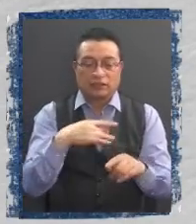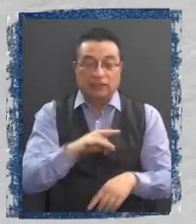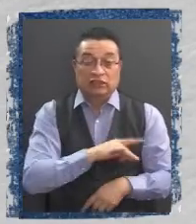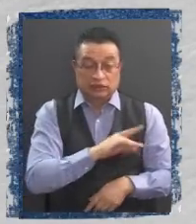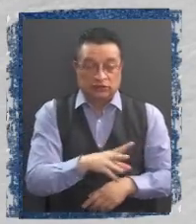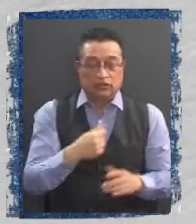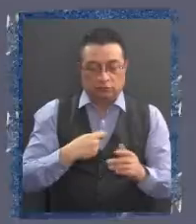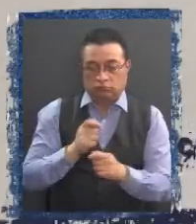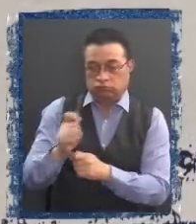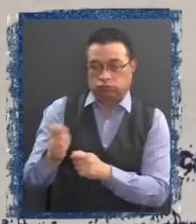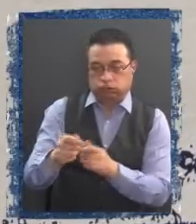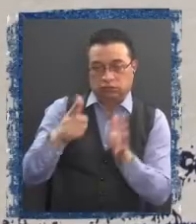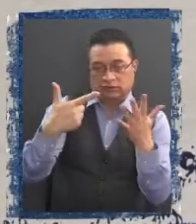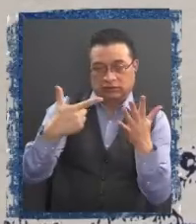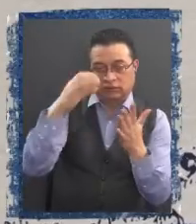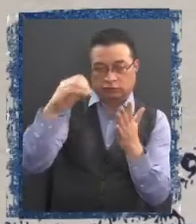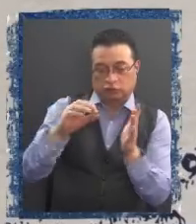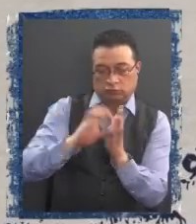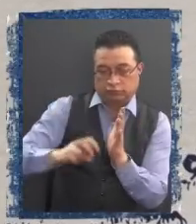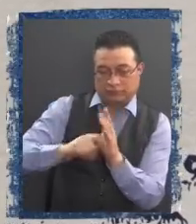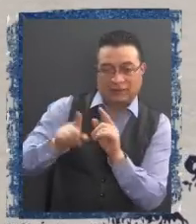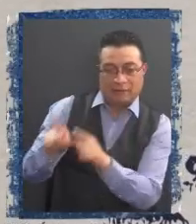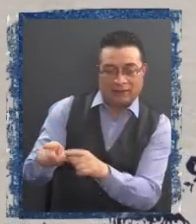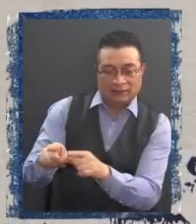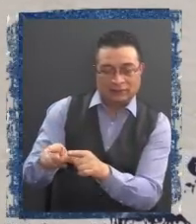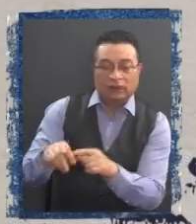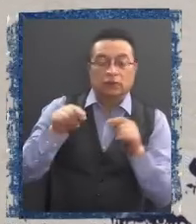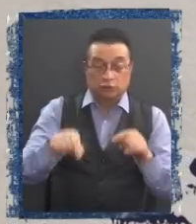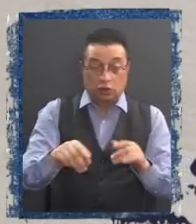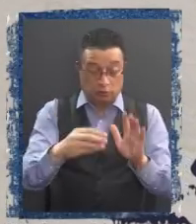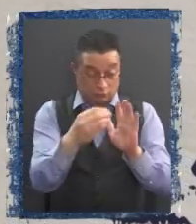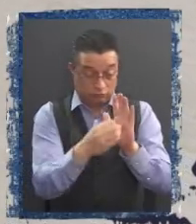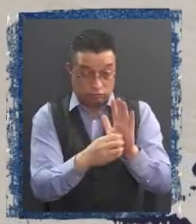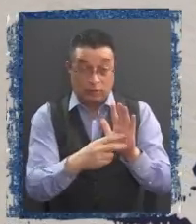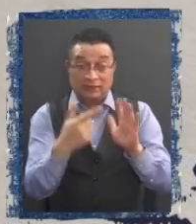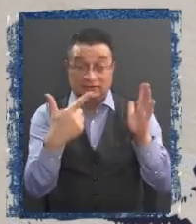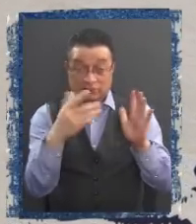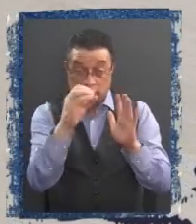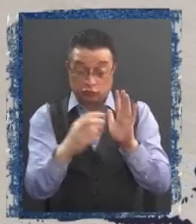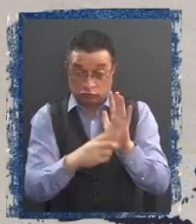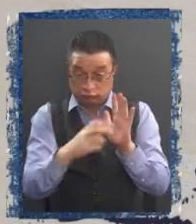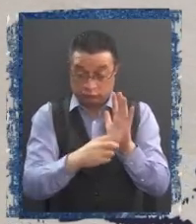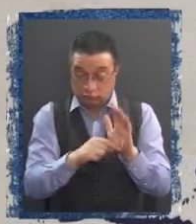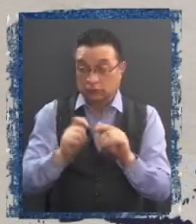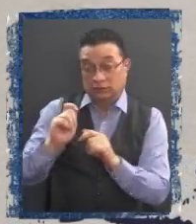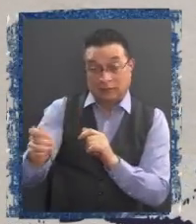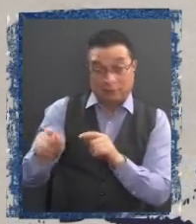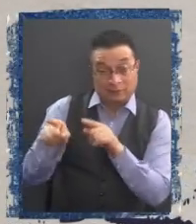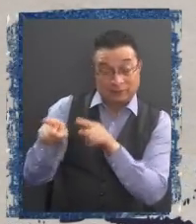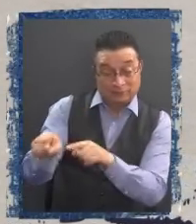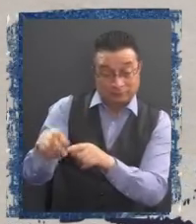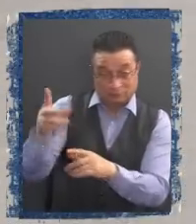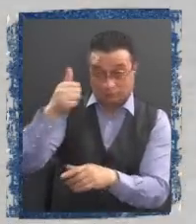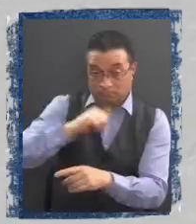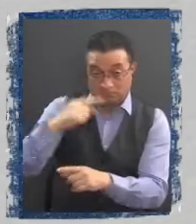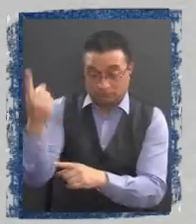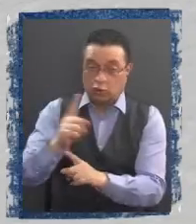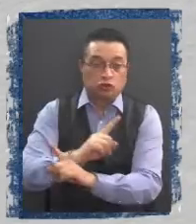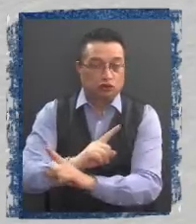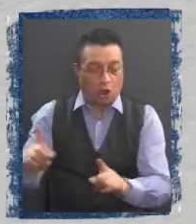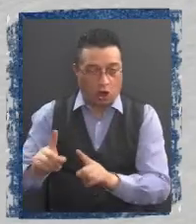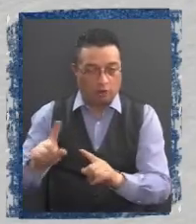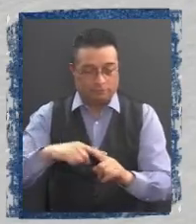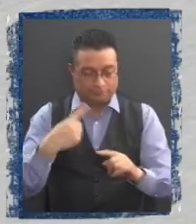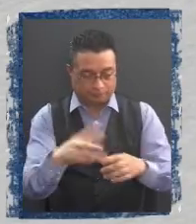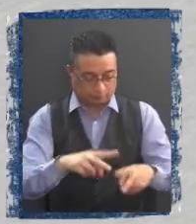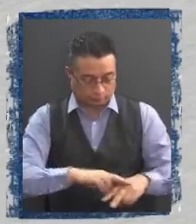cotización obligatoria. El borrador establece que ahora dicha cotización ya no servirá para pagar el plan de salud propio, sino que tendría